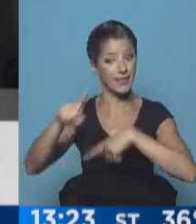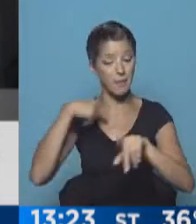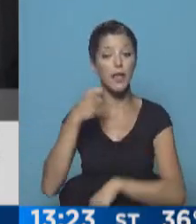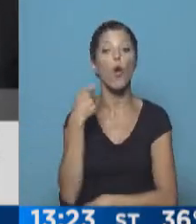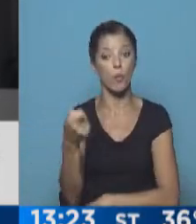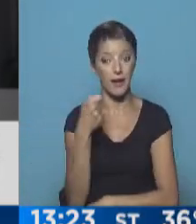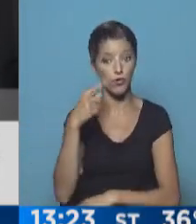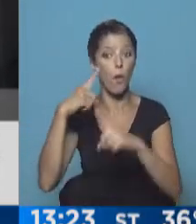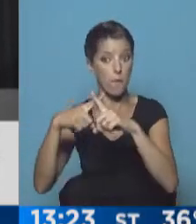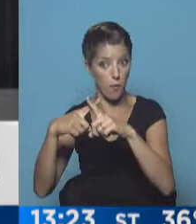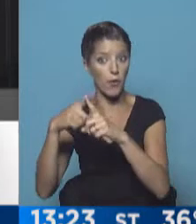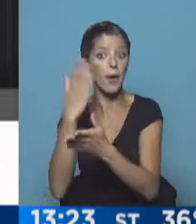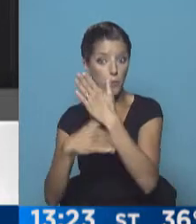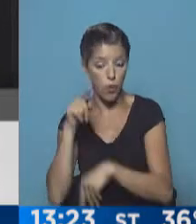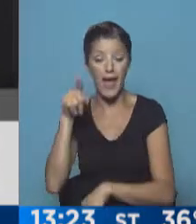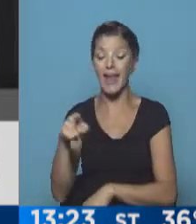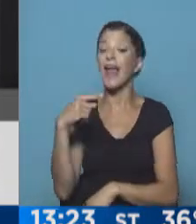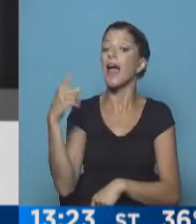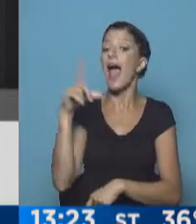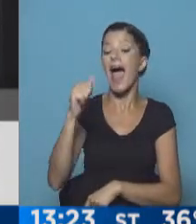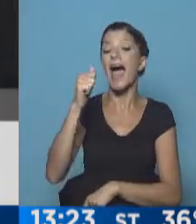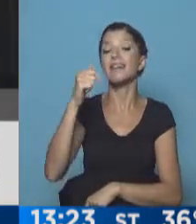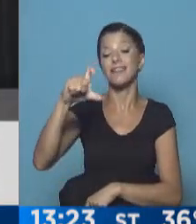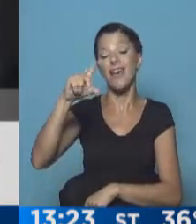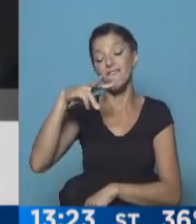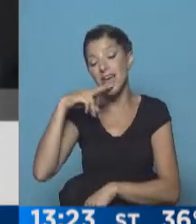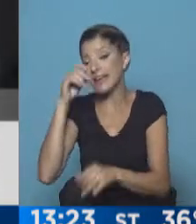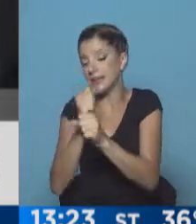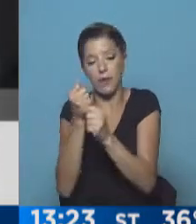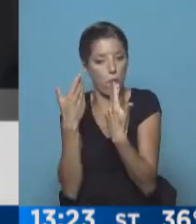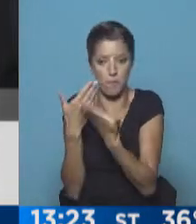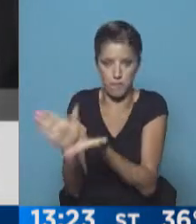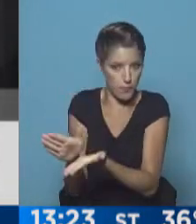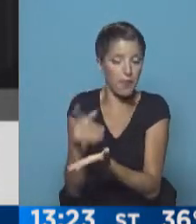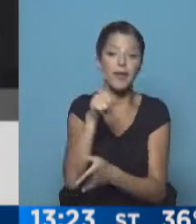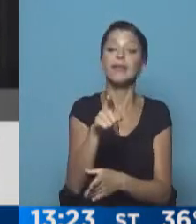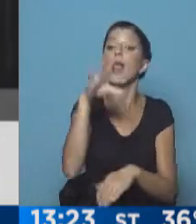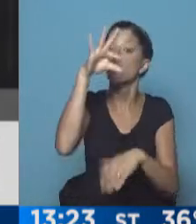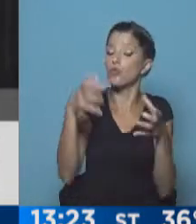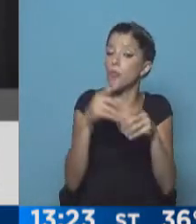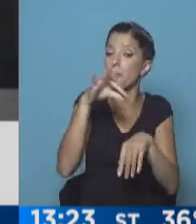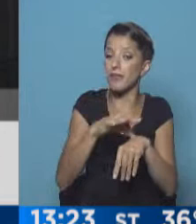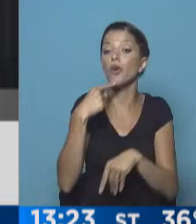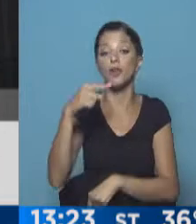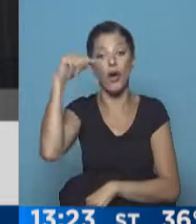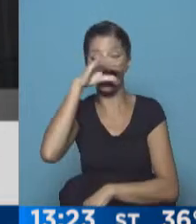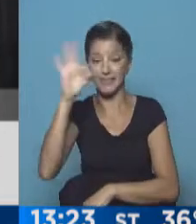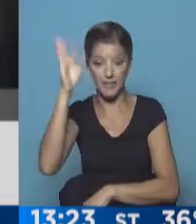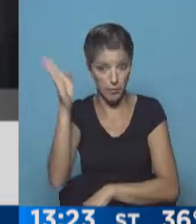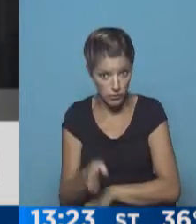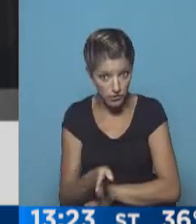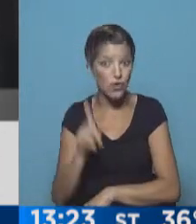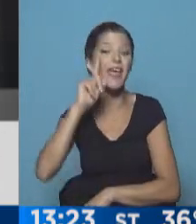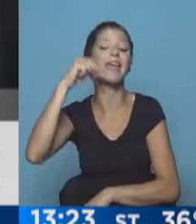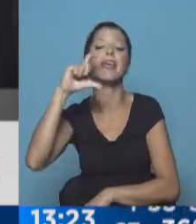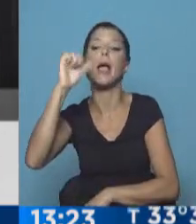cuenta que su marido sufrió un acb que tuvo que dejar de trabajar y que la comisión médica dictaminó que tiene un 70 por ciento de incapacidad bueno